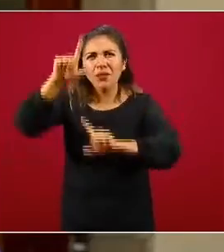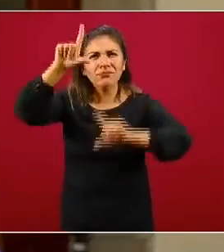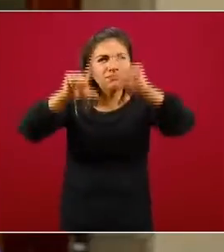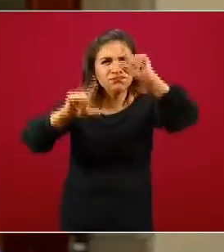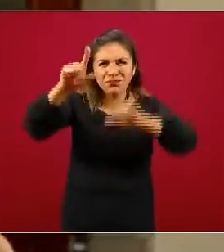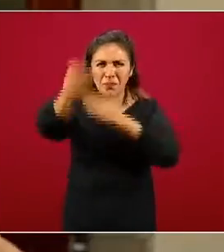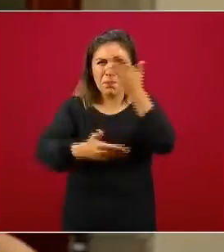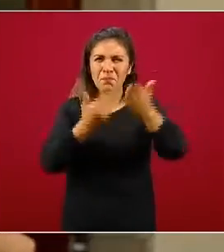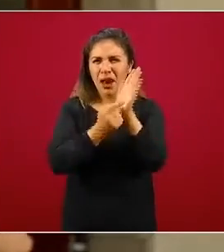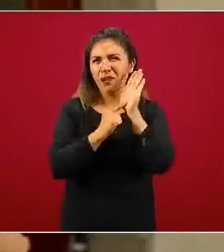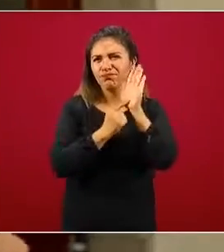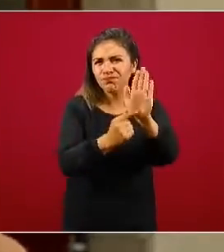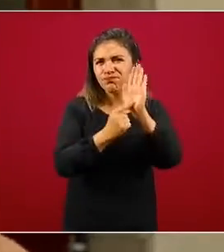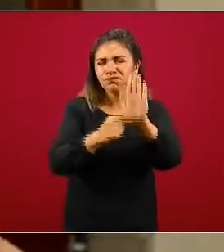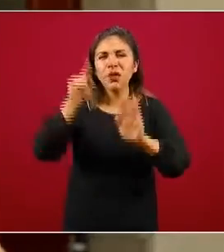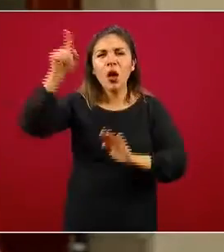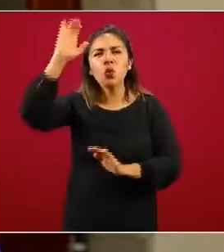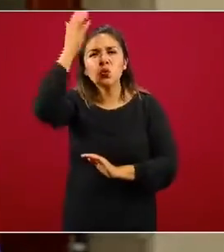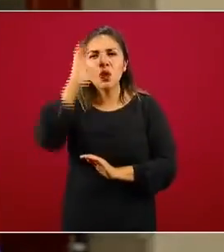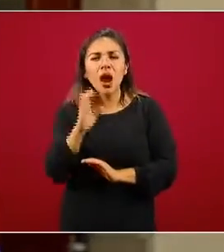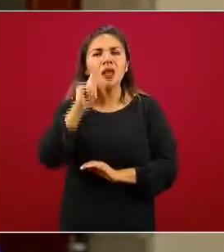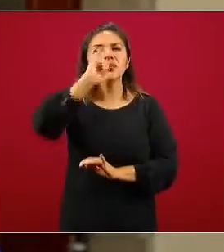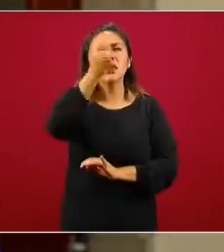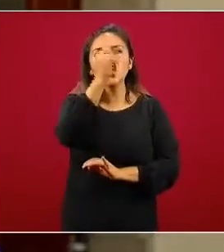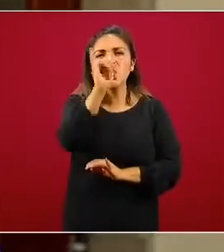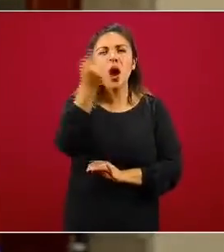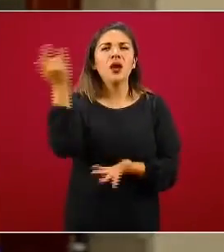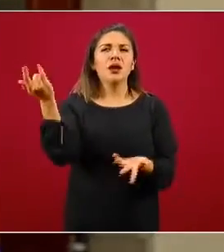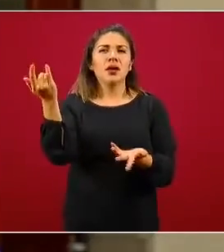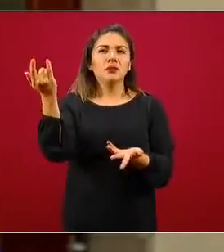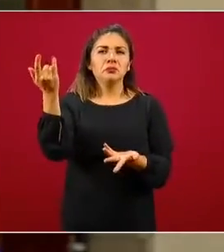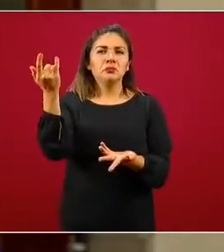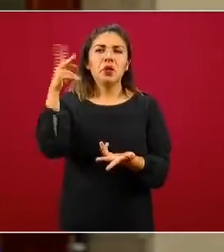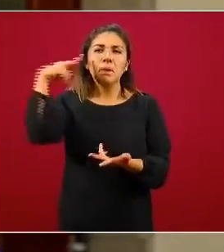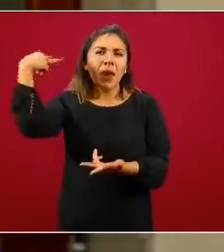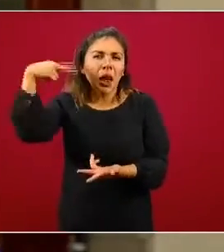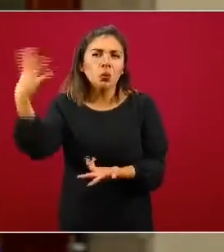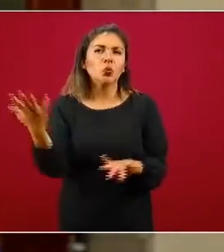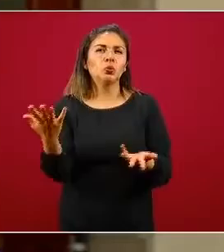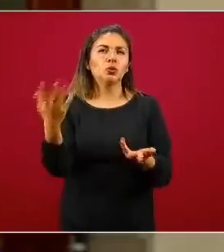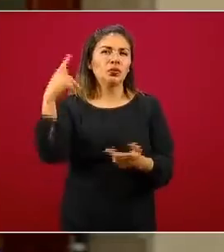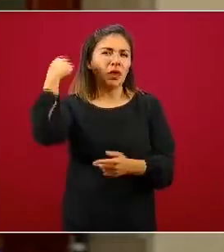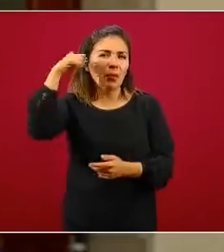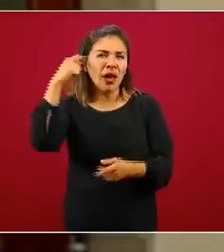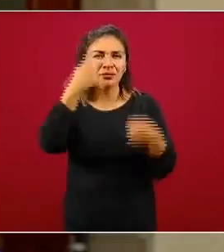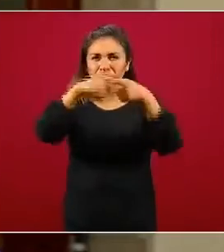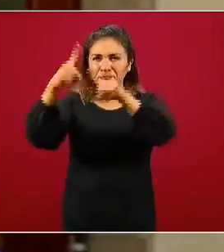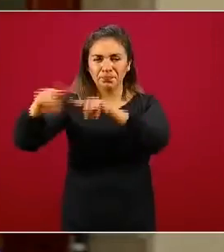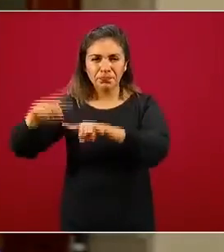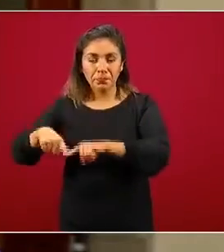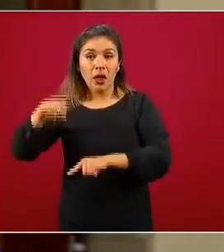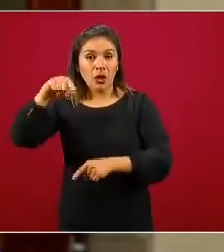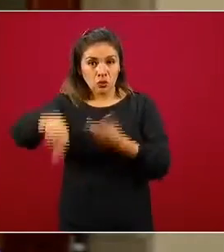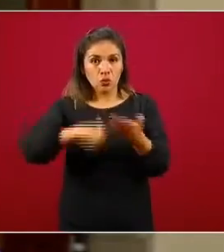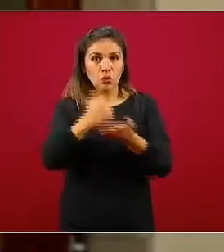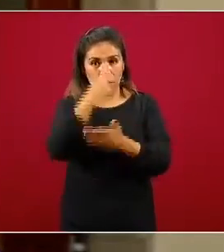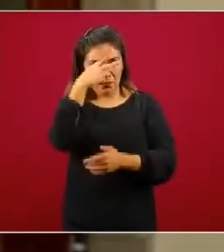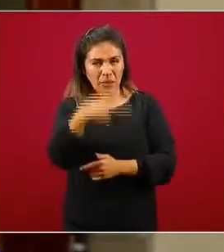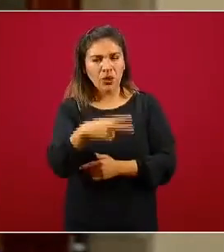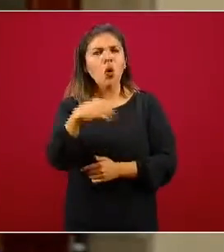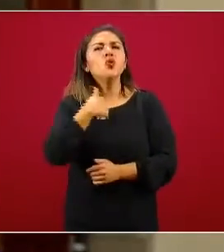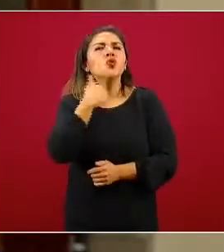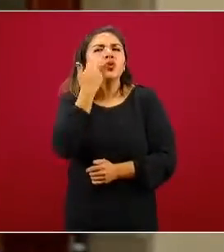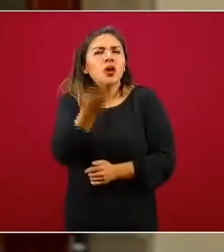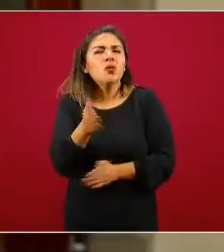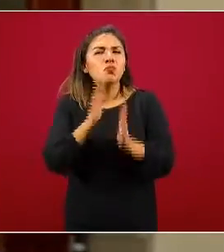que presenta de los casos de Culiacán, de Tijuana, quizás de Veracruz, de Tabasco y de la Ciudad de México, me gustaría